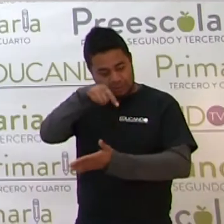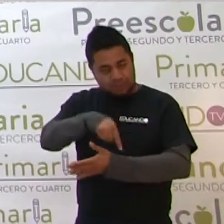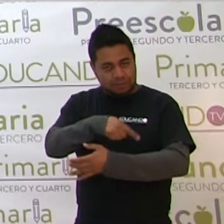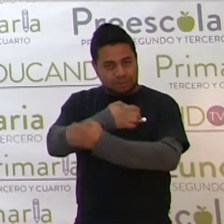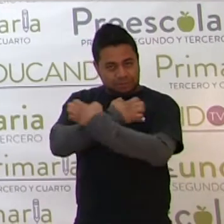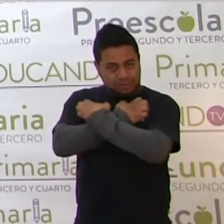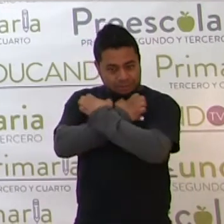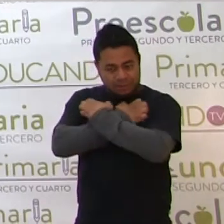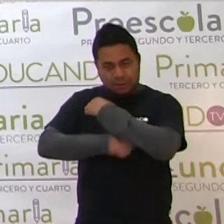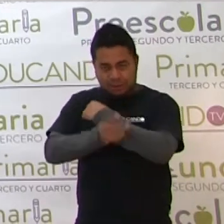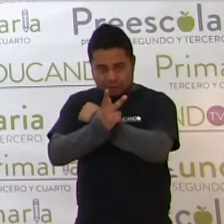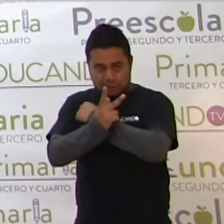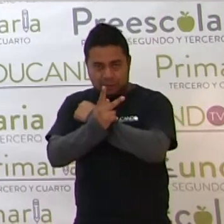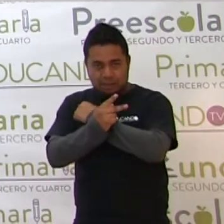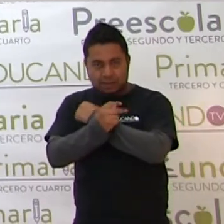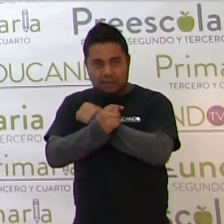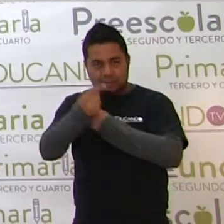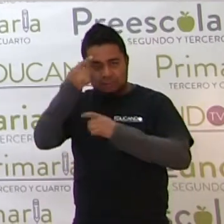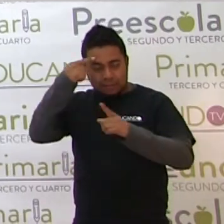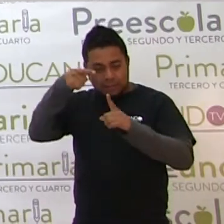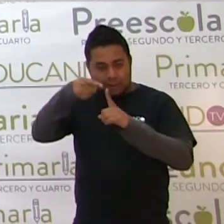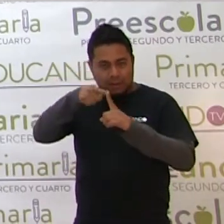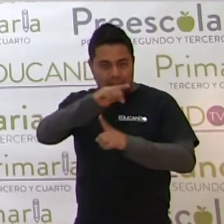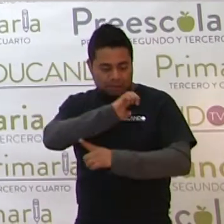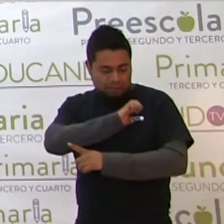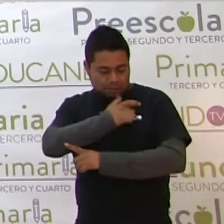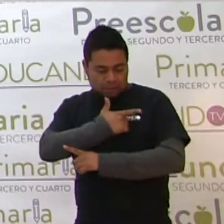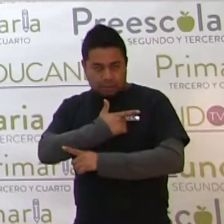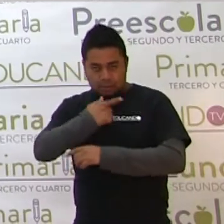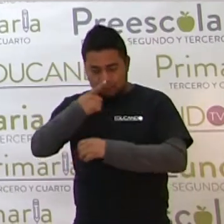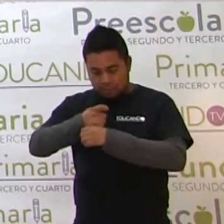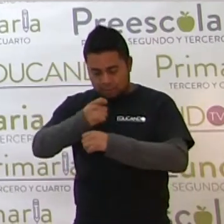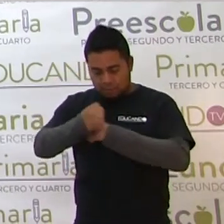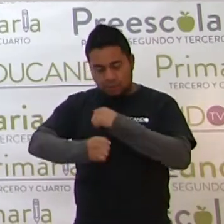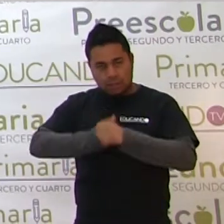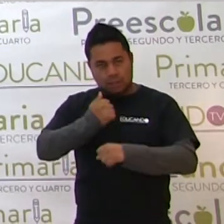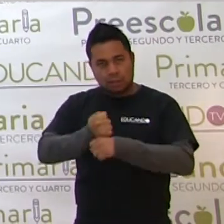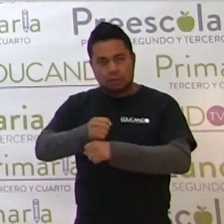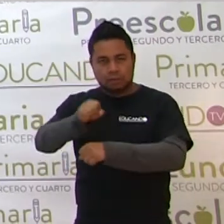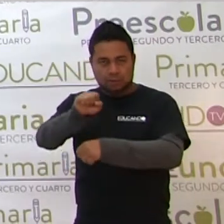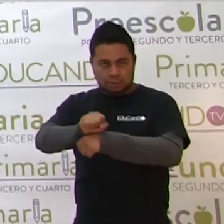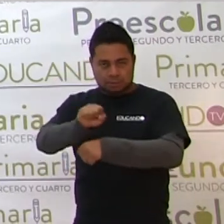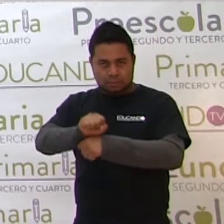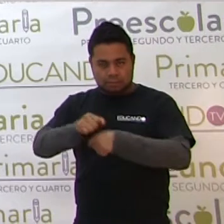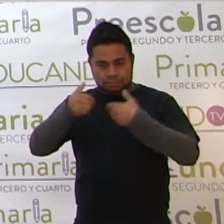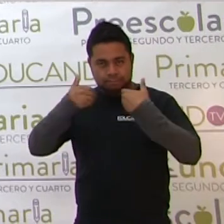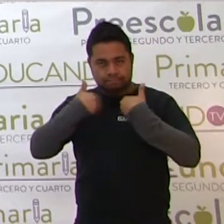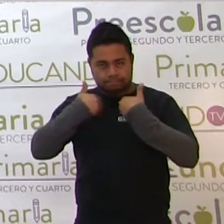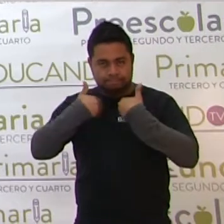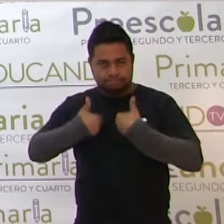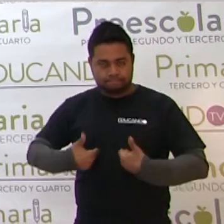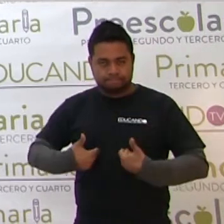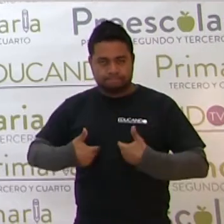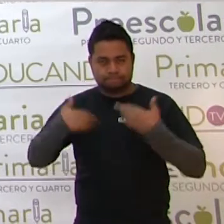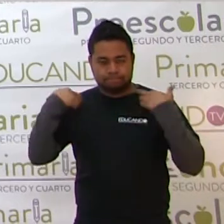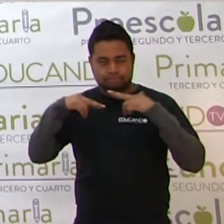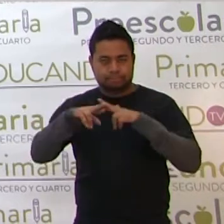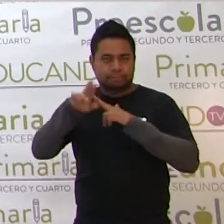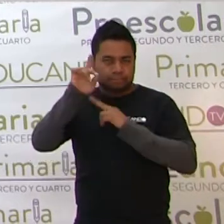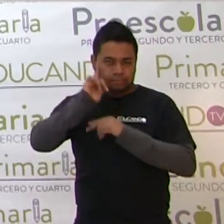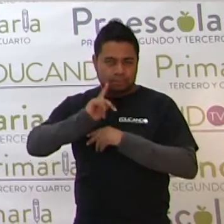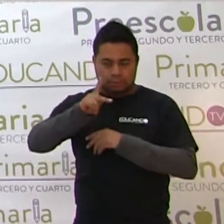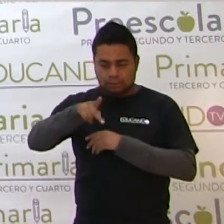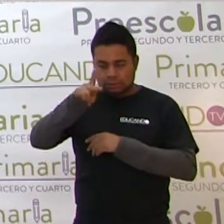una sesión de Educando TV en la materia de español de primer grado de secundaria. Les saludo nuevamente, soy la maestra